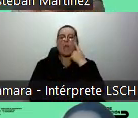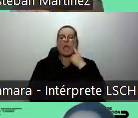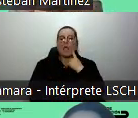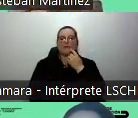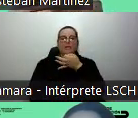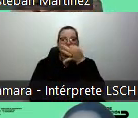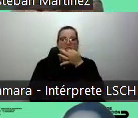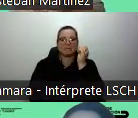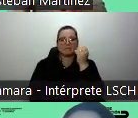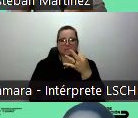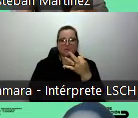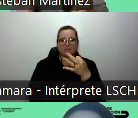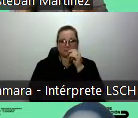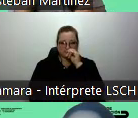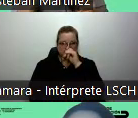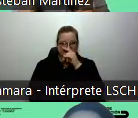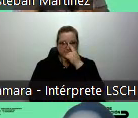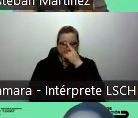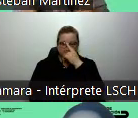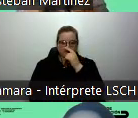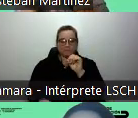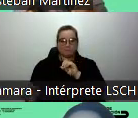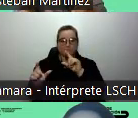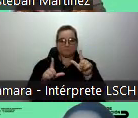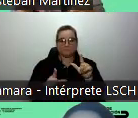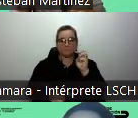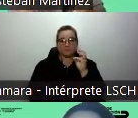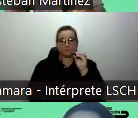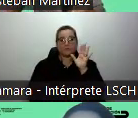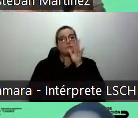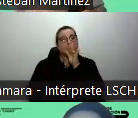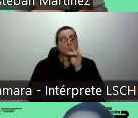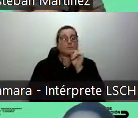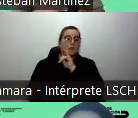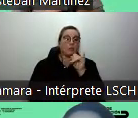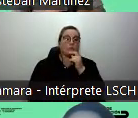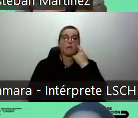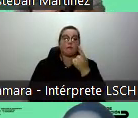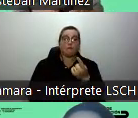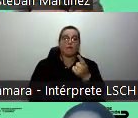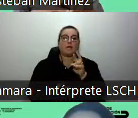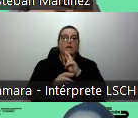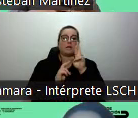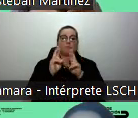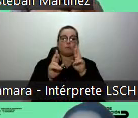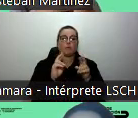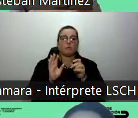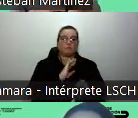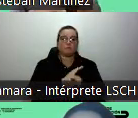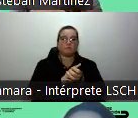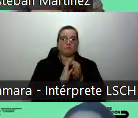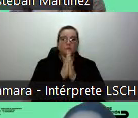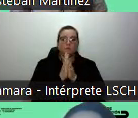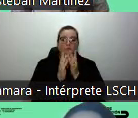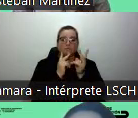mentimeter Entonces lo voy a dejar acá proyectado por unos 30 segundos y después vamos a ir mostrando los resultados ya así que hagámoslo